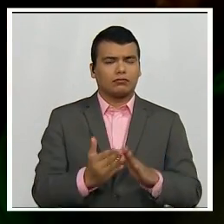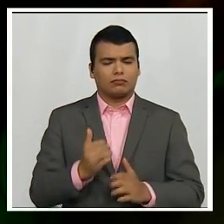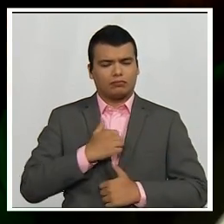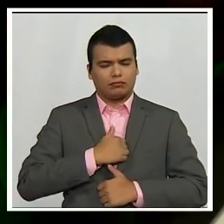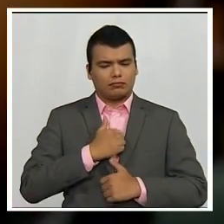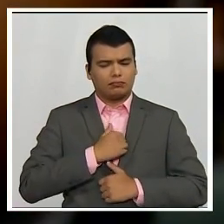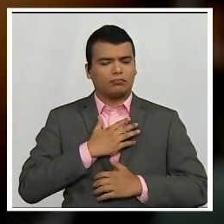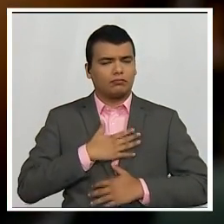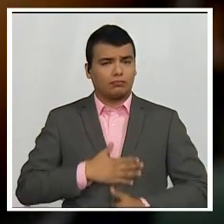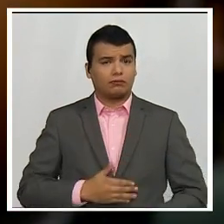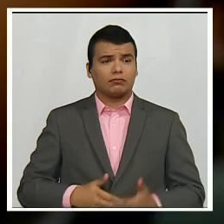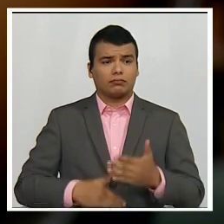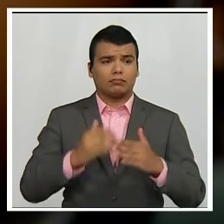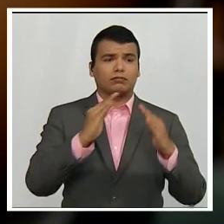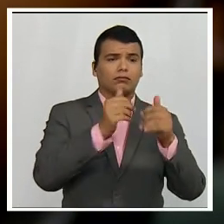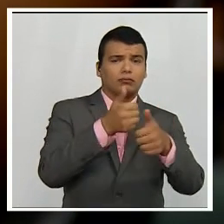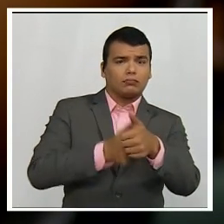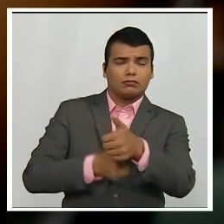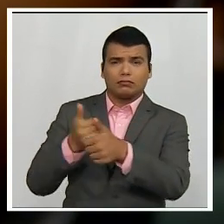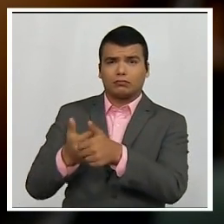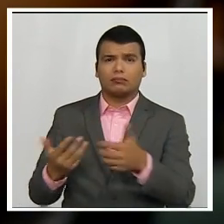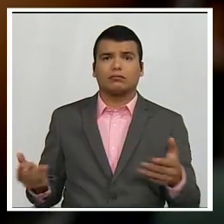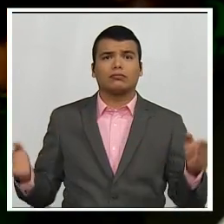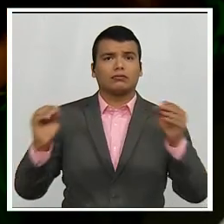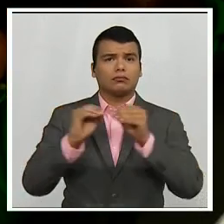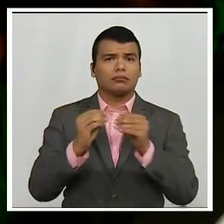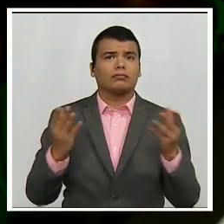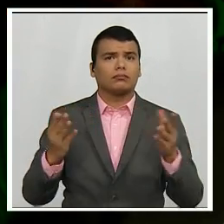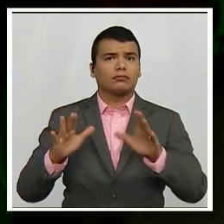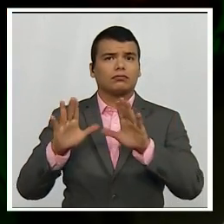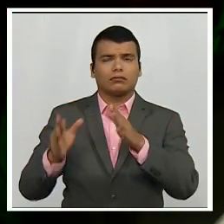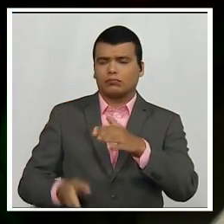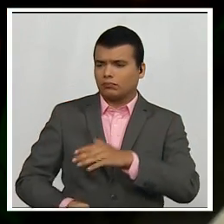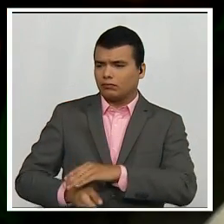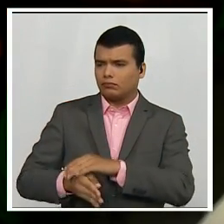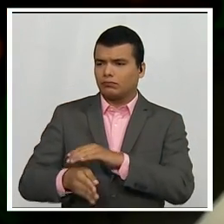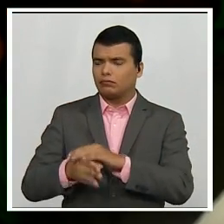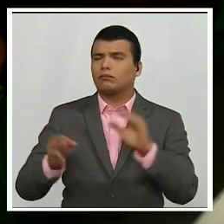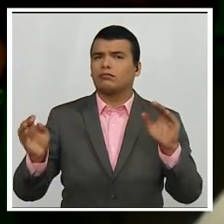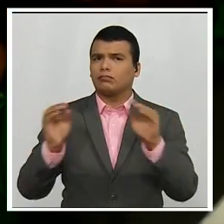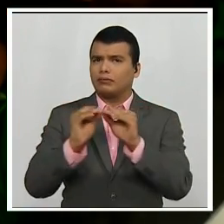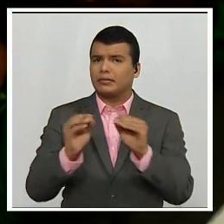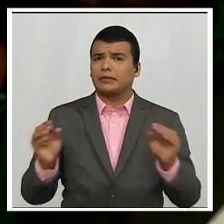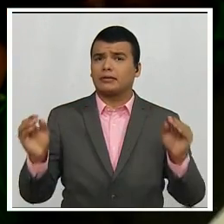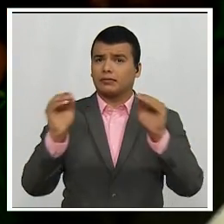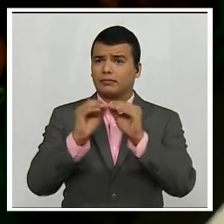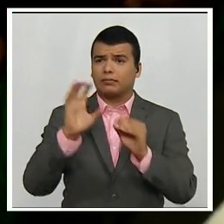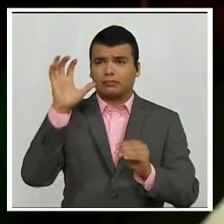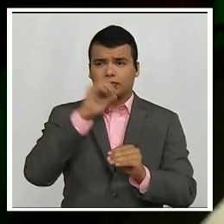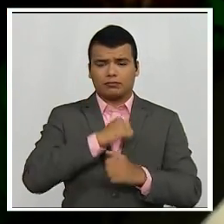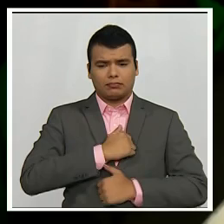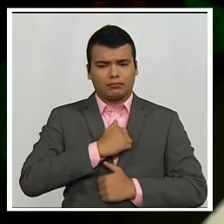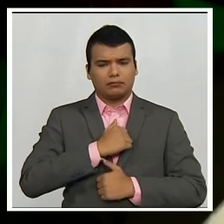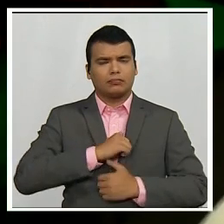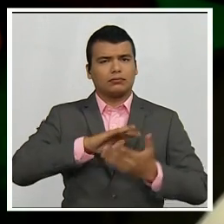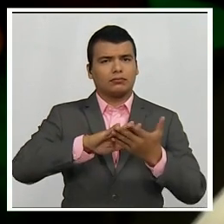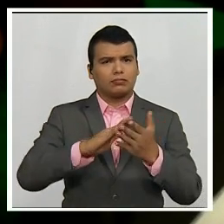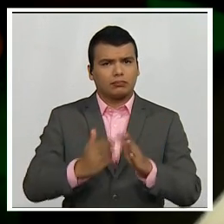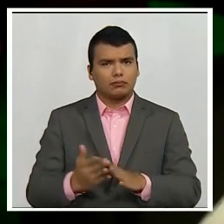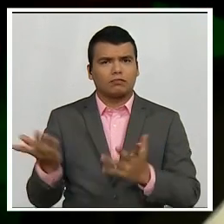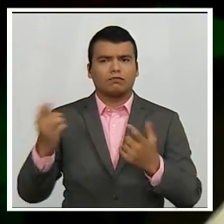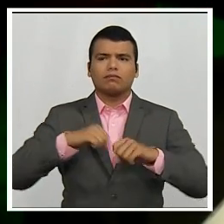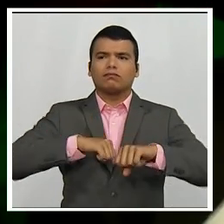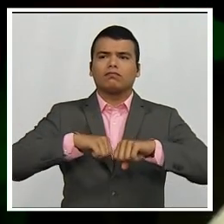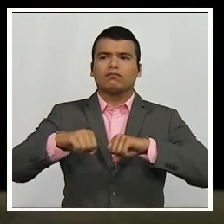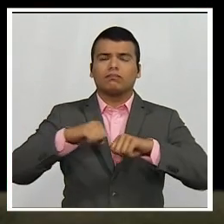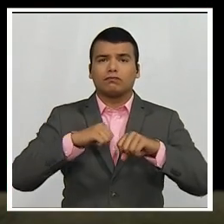paz empieza por casa y luego pues si seguir demostrando que es un hombre de paz con las acciones que